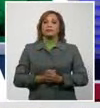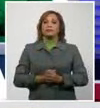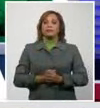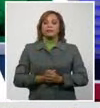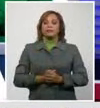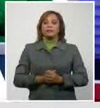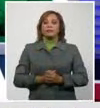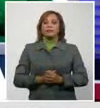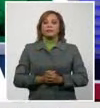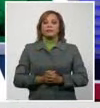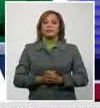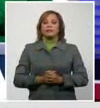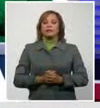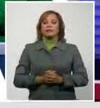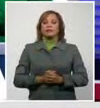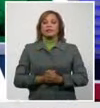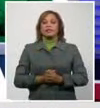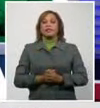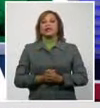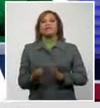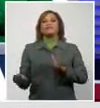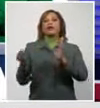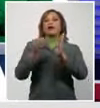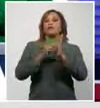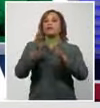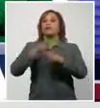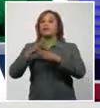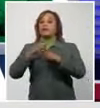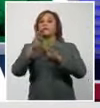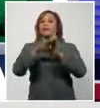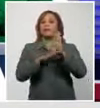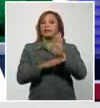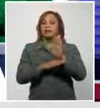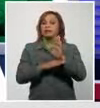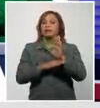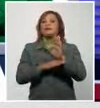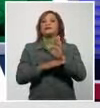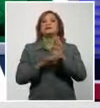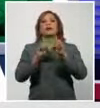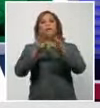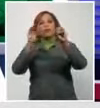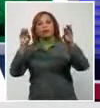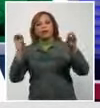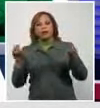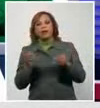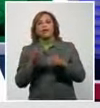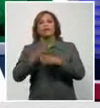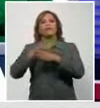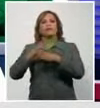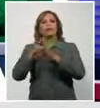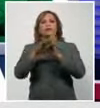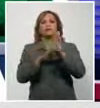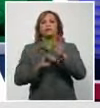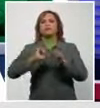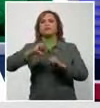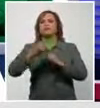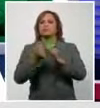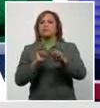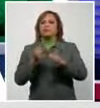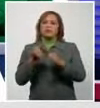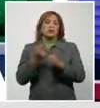Se adopta un grupo de medidas, creo que se explicaron, se han publicado, de medidas de restricción que no